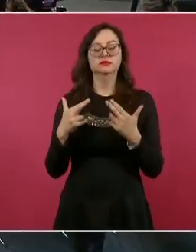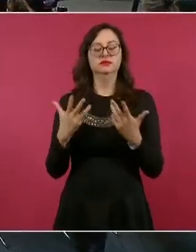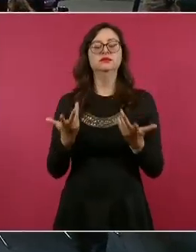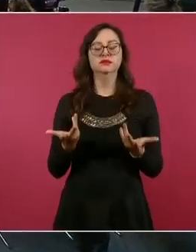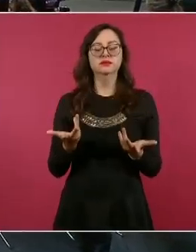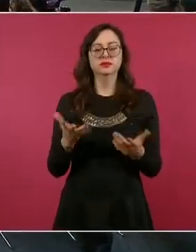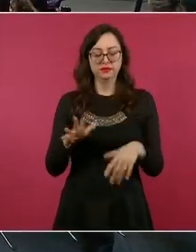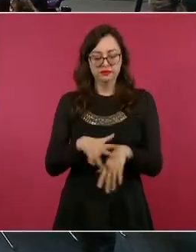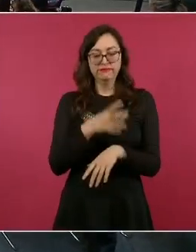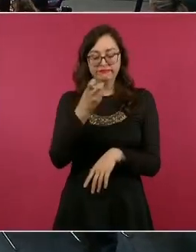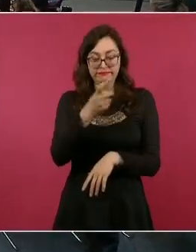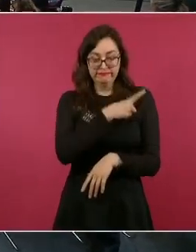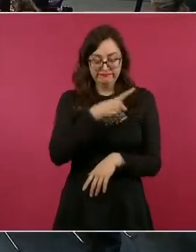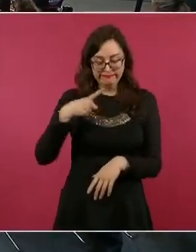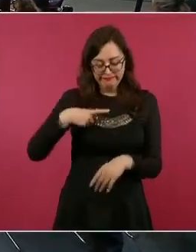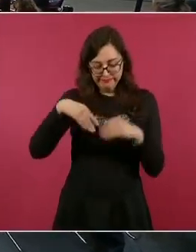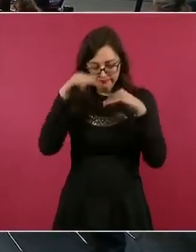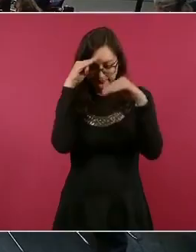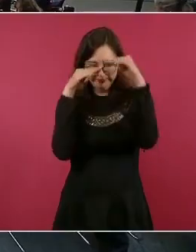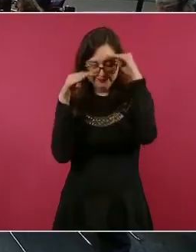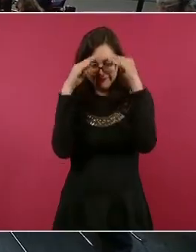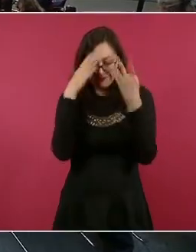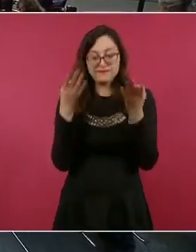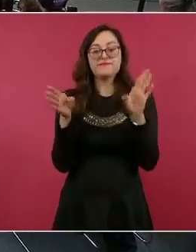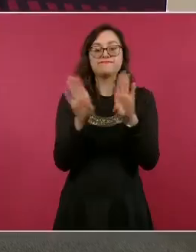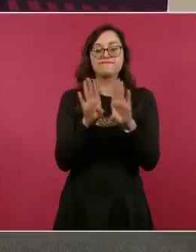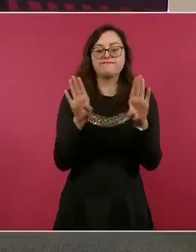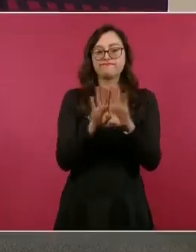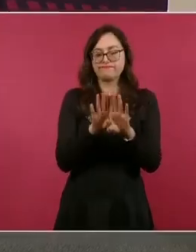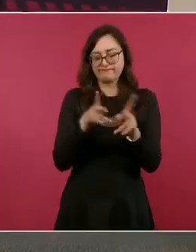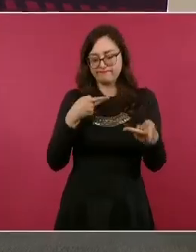para eso la planeación, para eso las proyecciones.